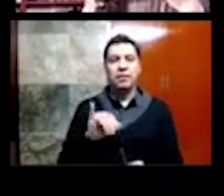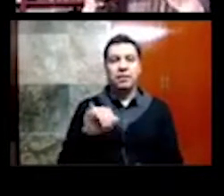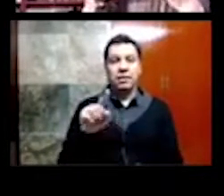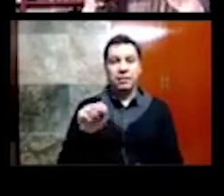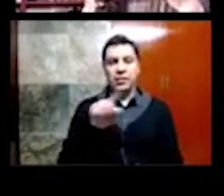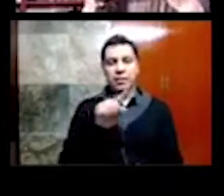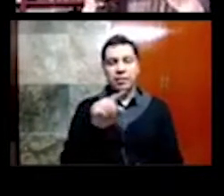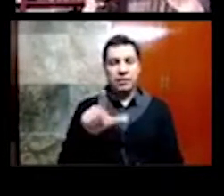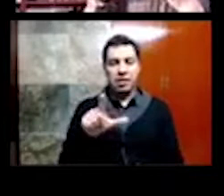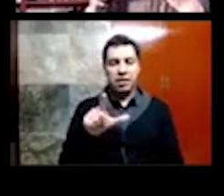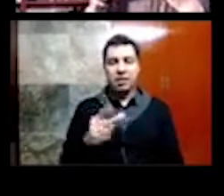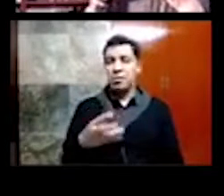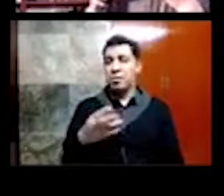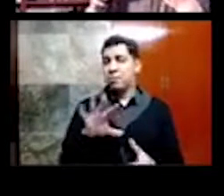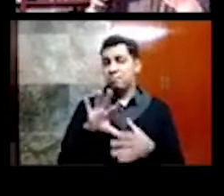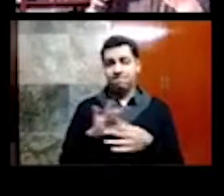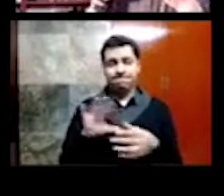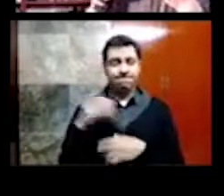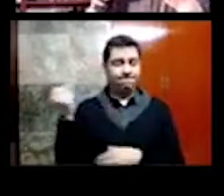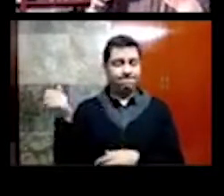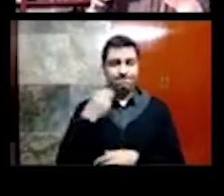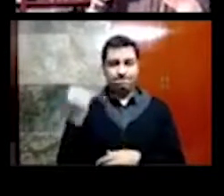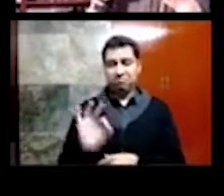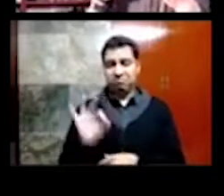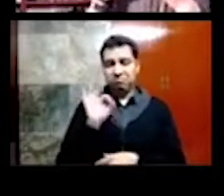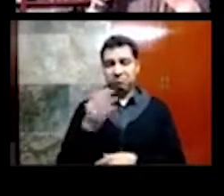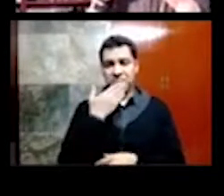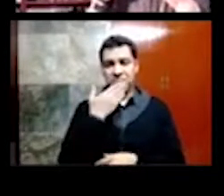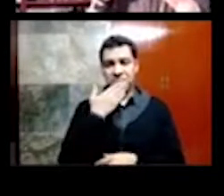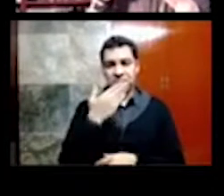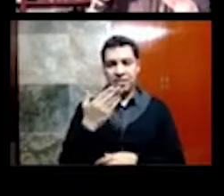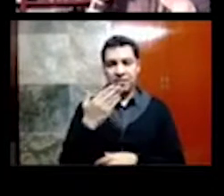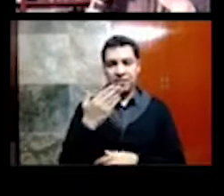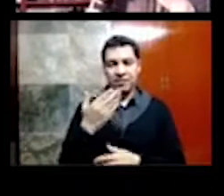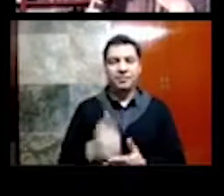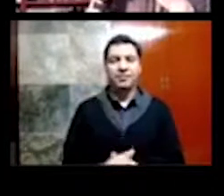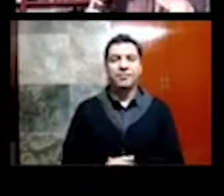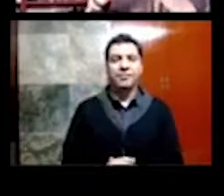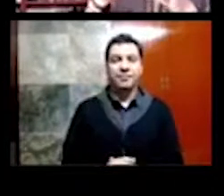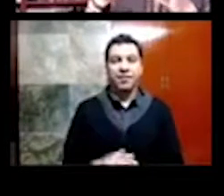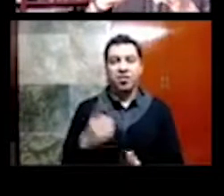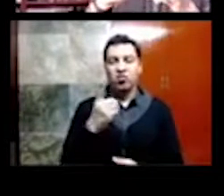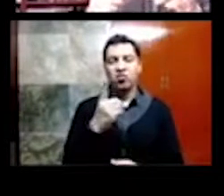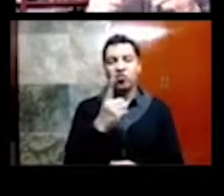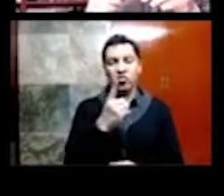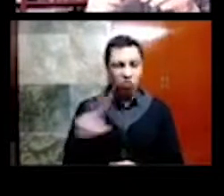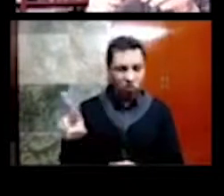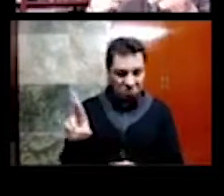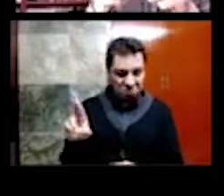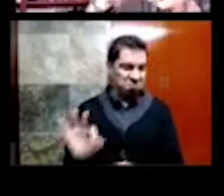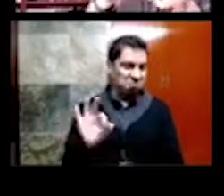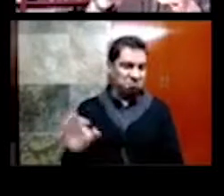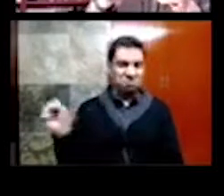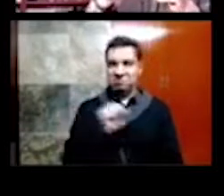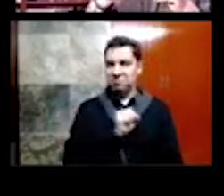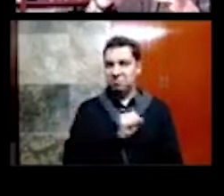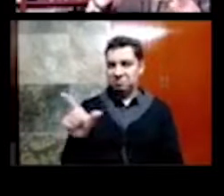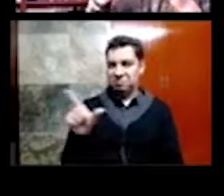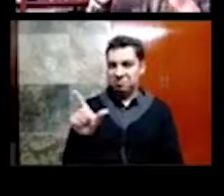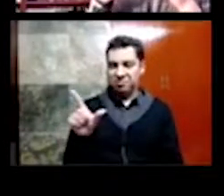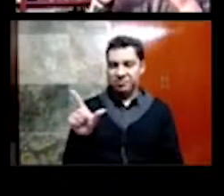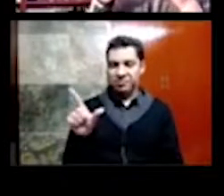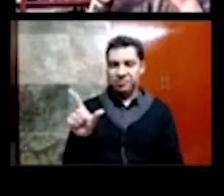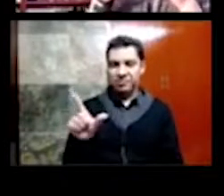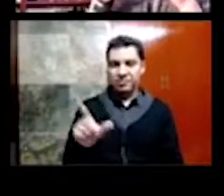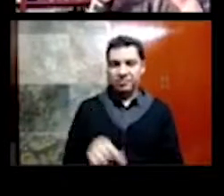Gracida: excelente ponencia, querido Doc. El Doc famosísimo. El Doc. Villalobos. Doc es el